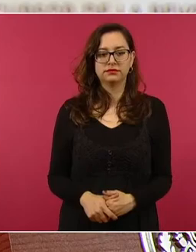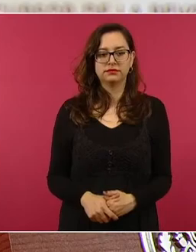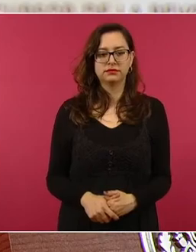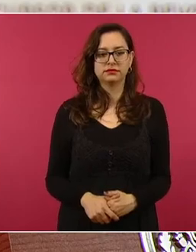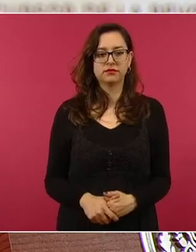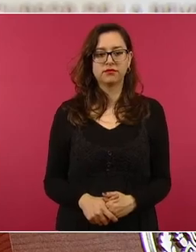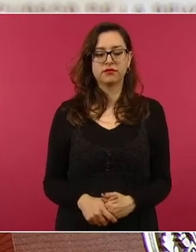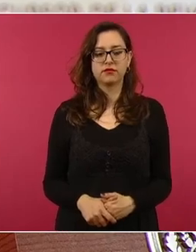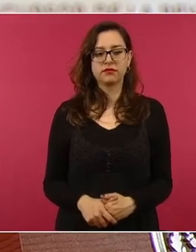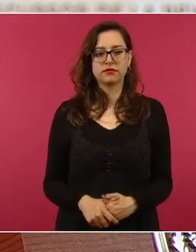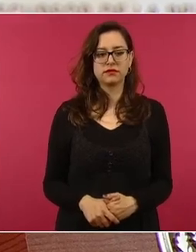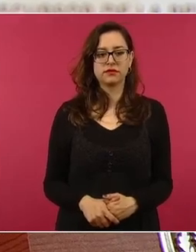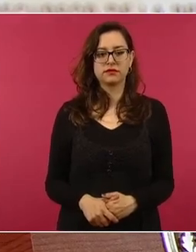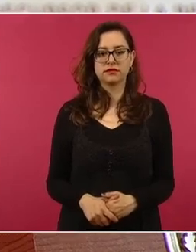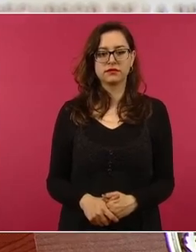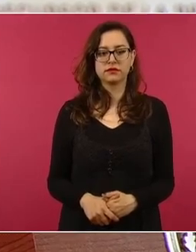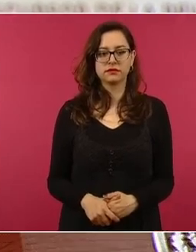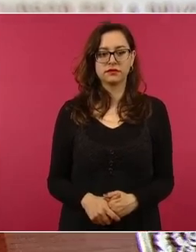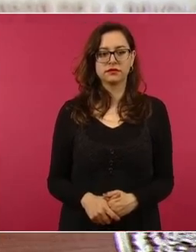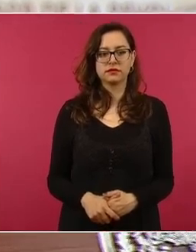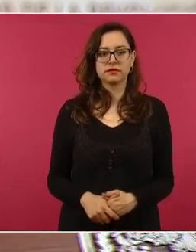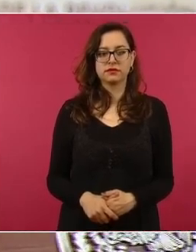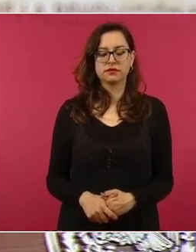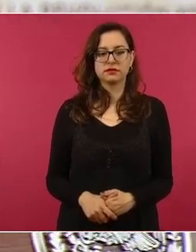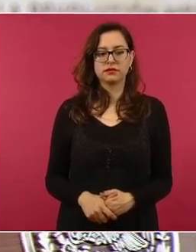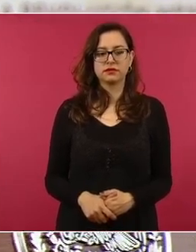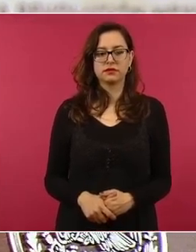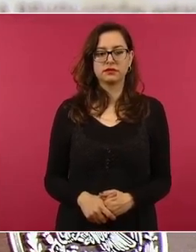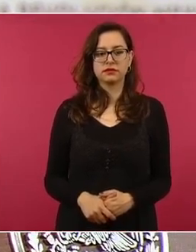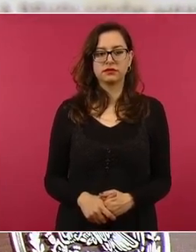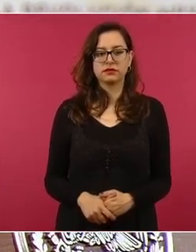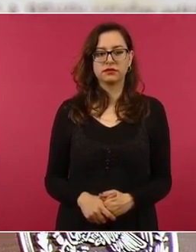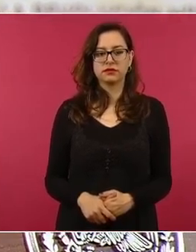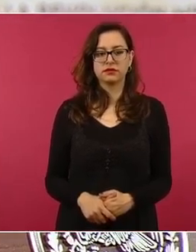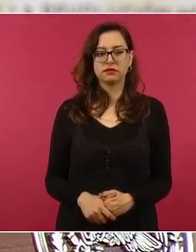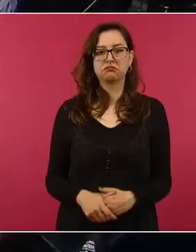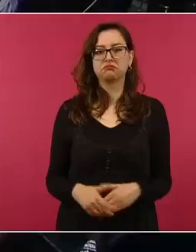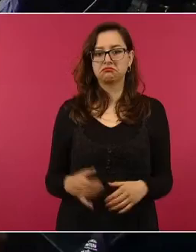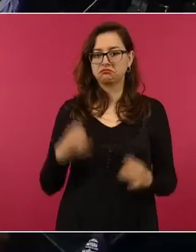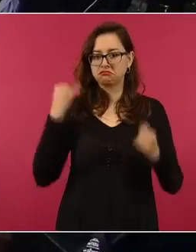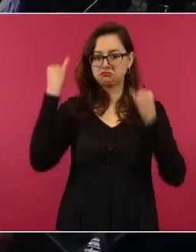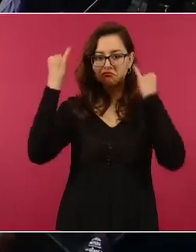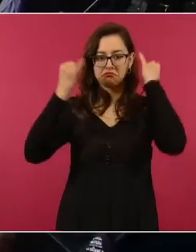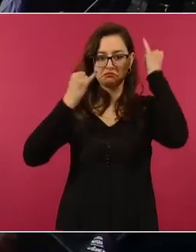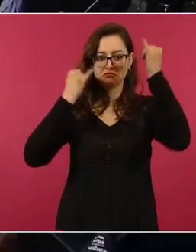Hay libre manifestación de las ideas